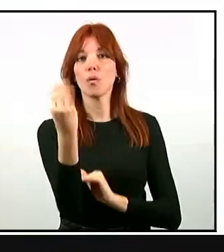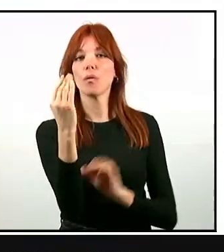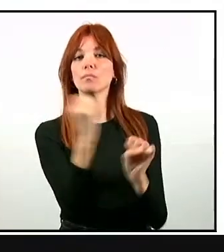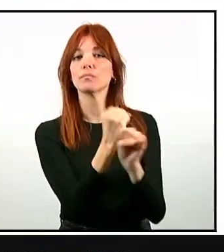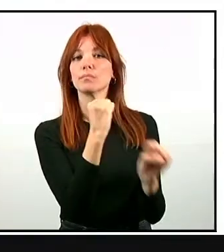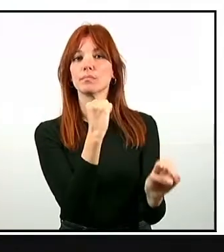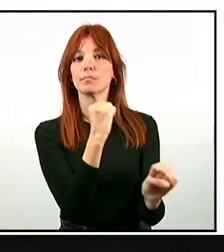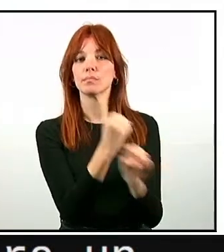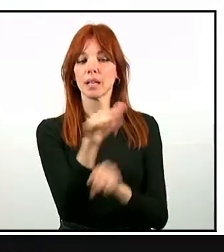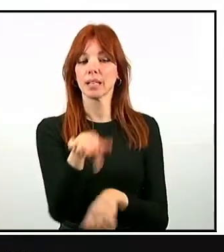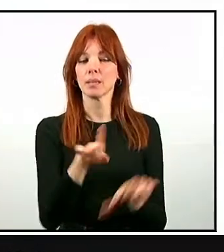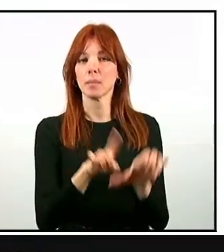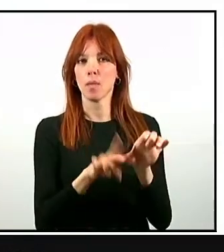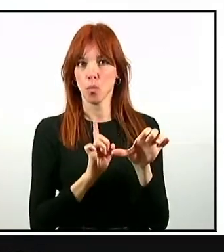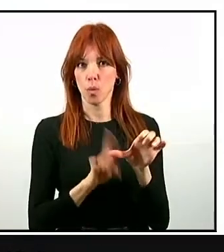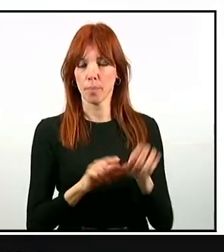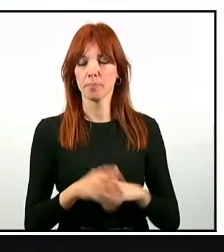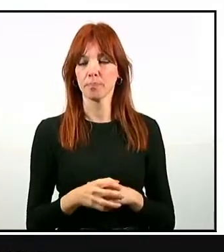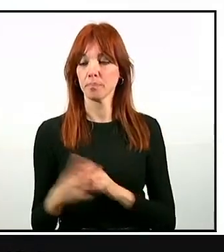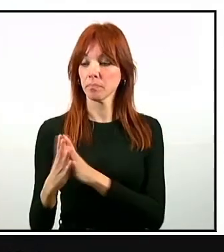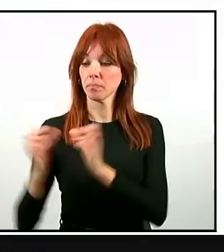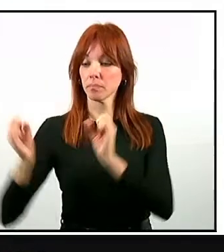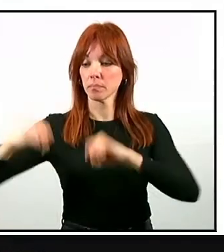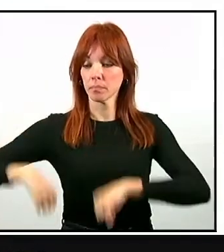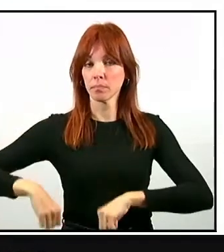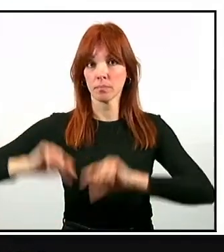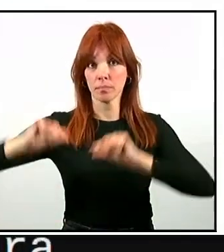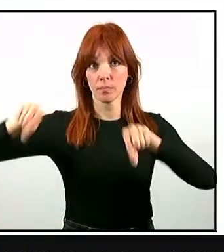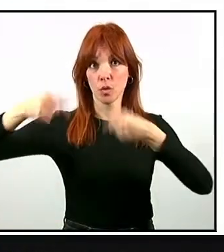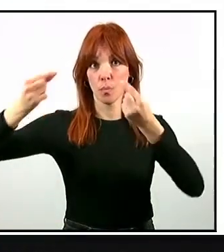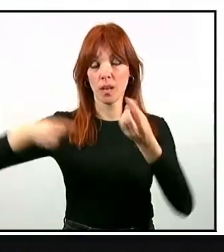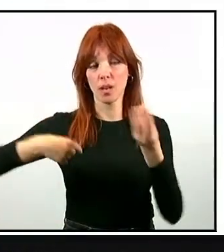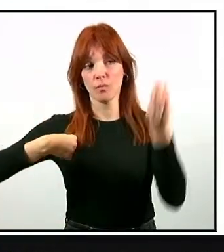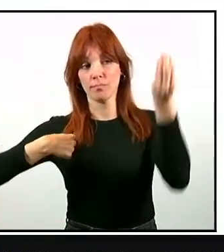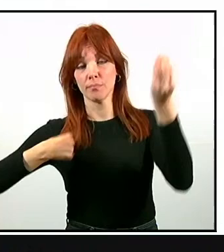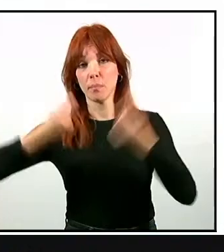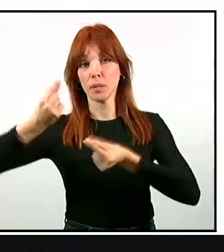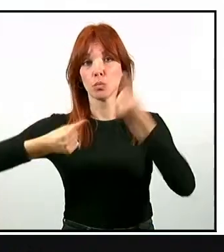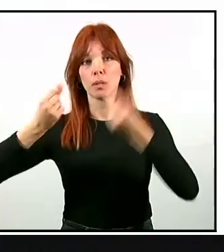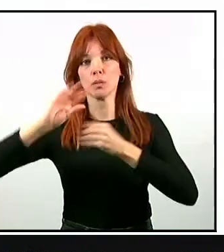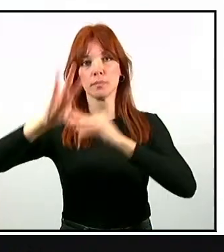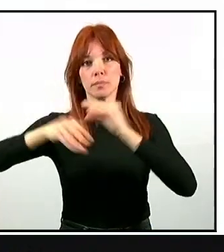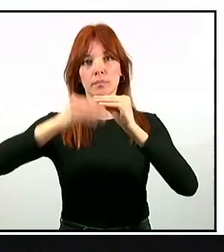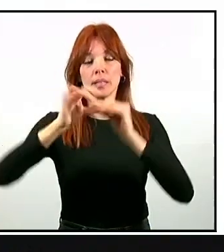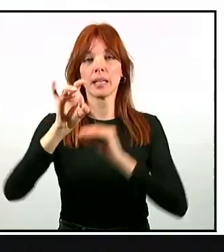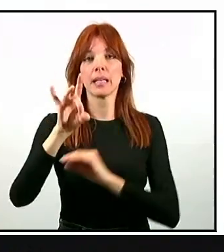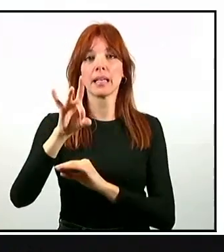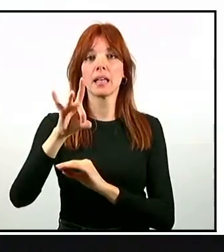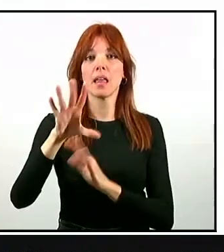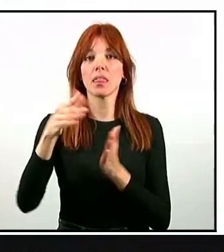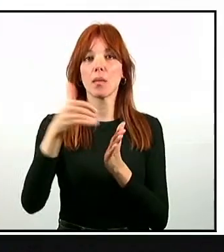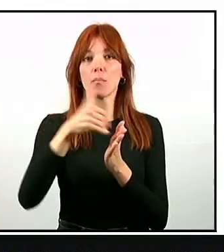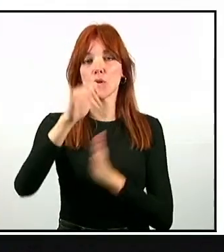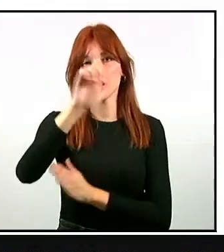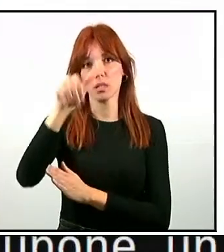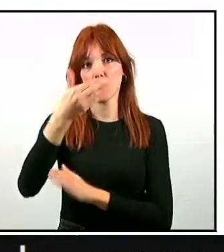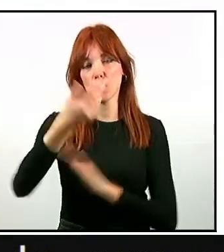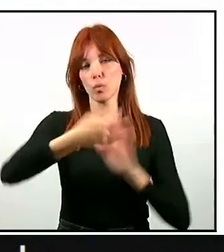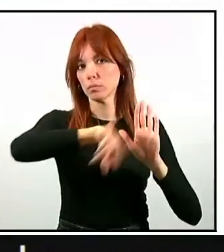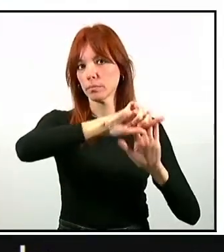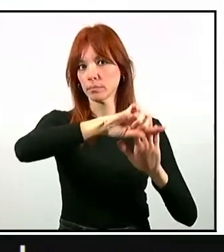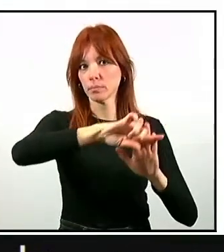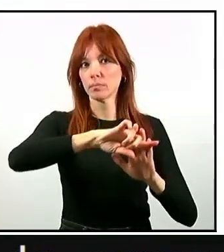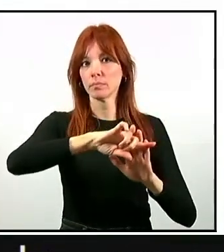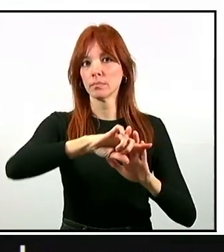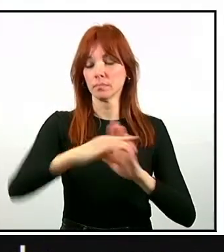Extremadura. Estamos hablando de un convenio que supone un presupuesto adicional de 15 millones de euros para la Junta